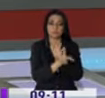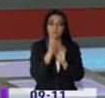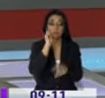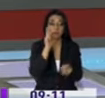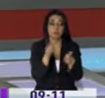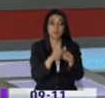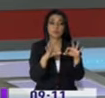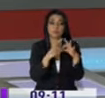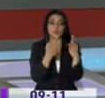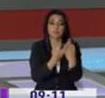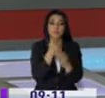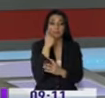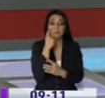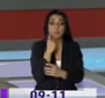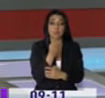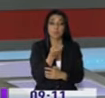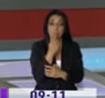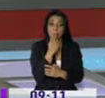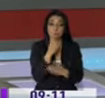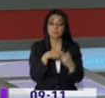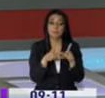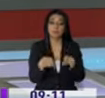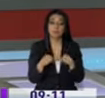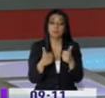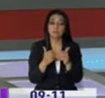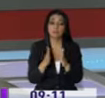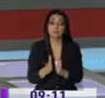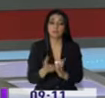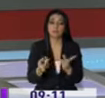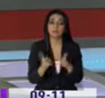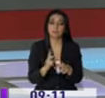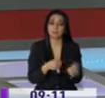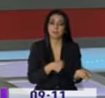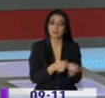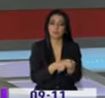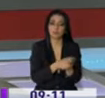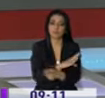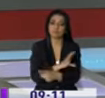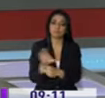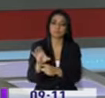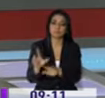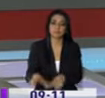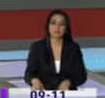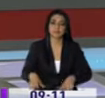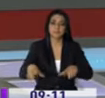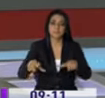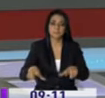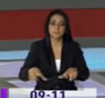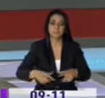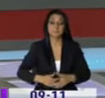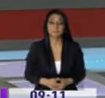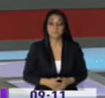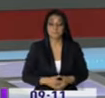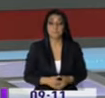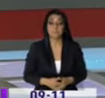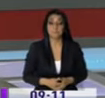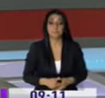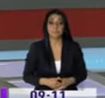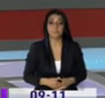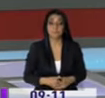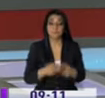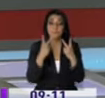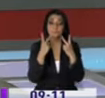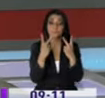Bucarán y varios legisladores de Alianza País se han sumado a las críticas realizadas por el expresidente que está en Bélgica.